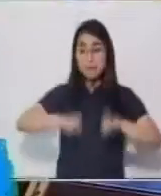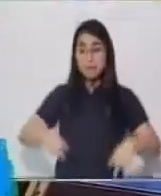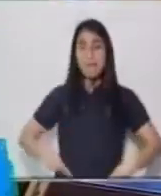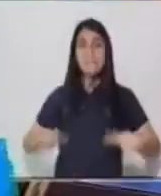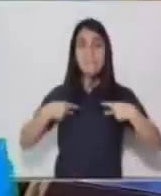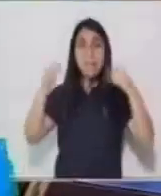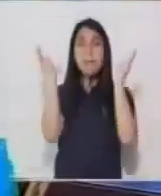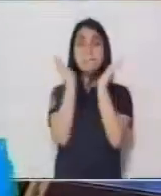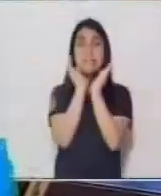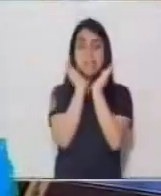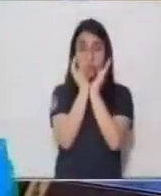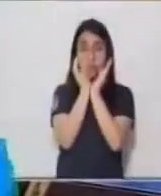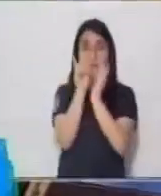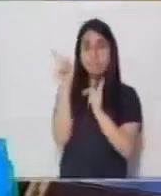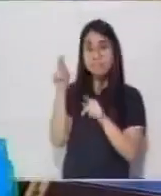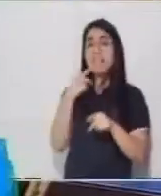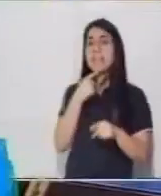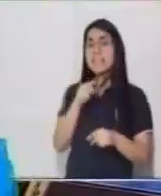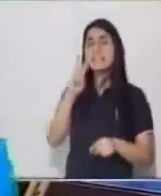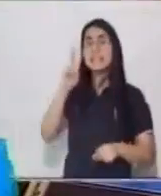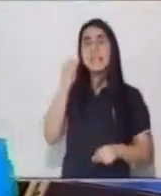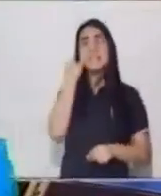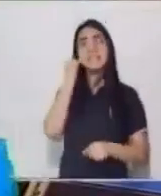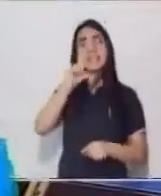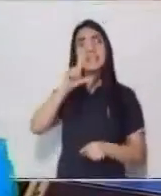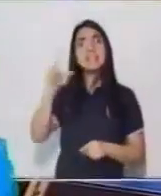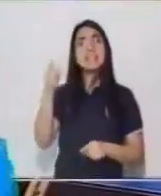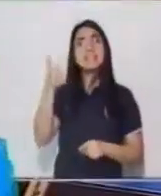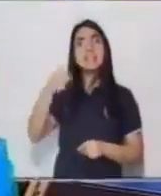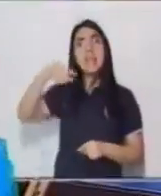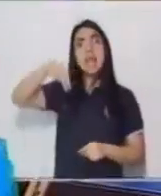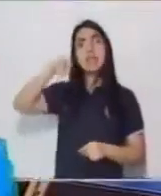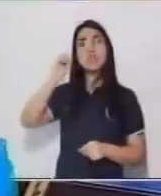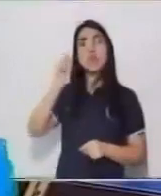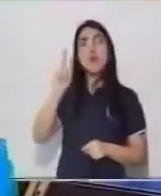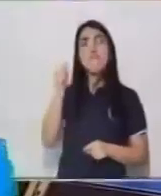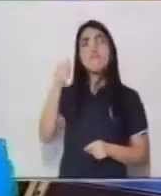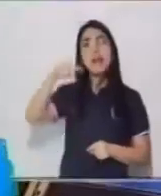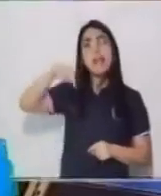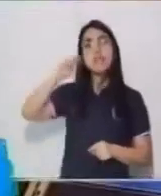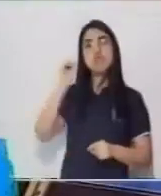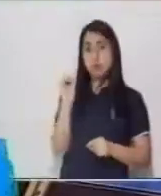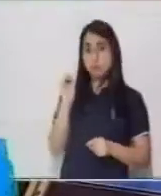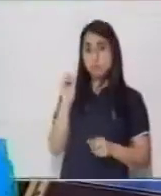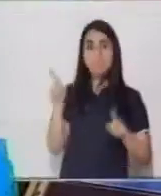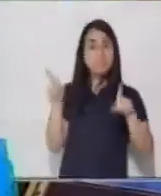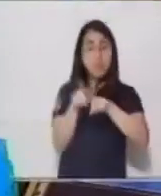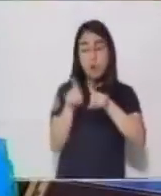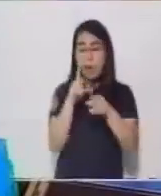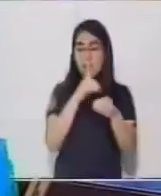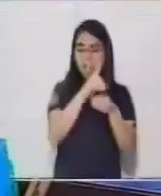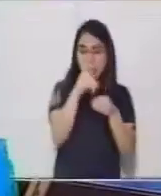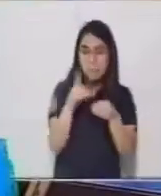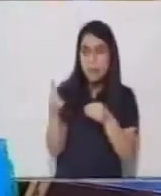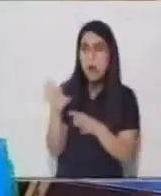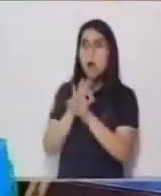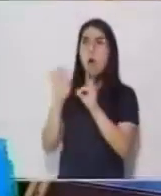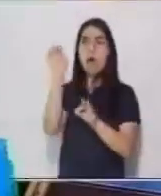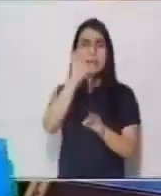los demás departamentos y municipios del territorio nacional y con todos los países en el planeta